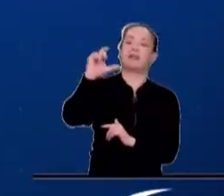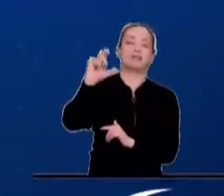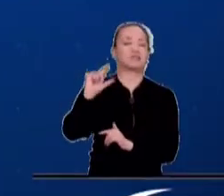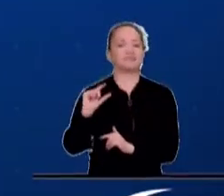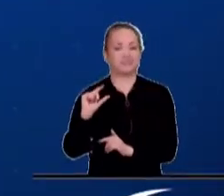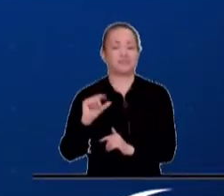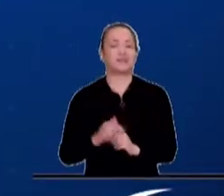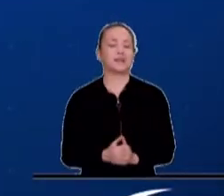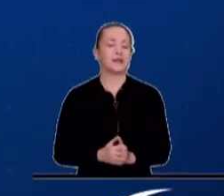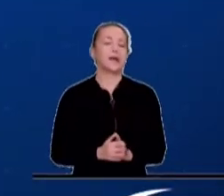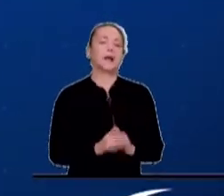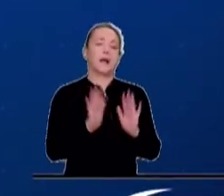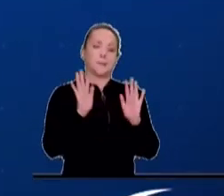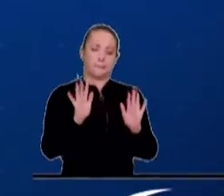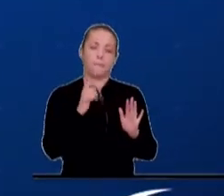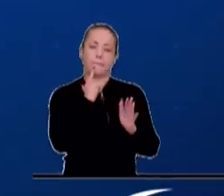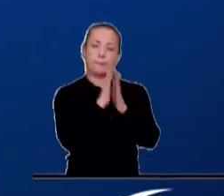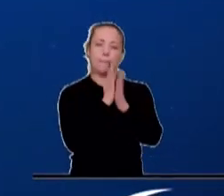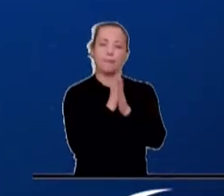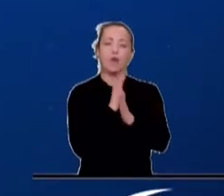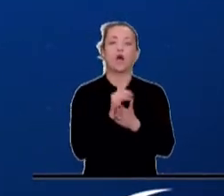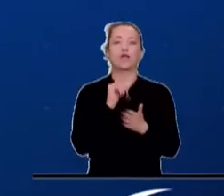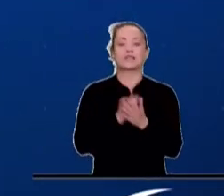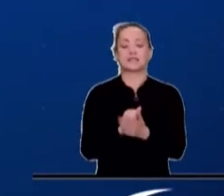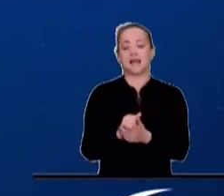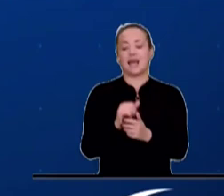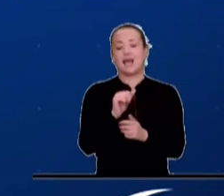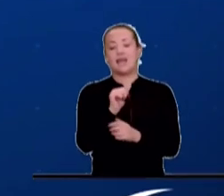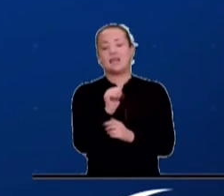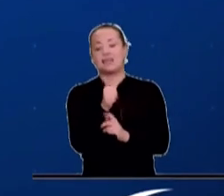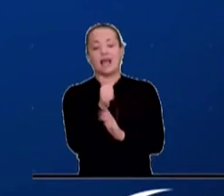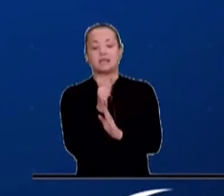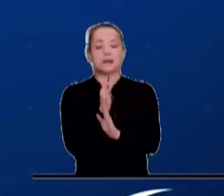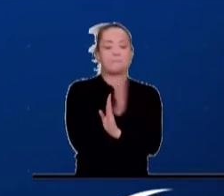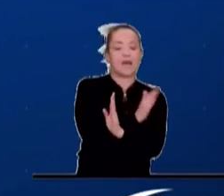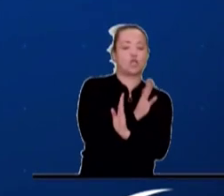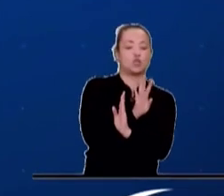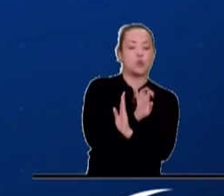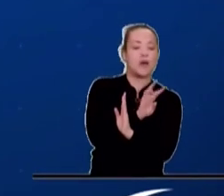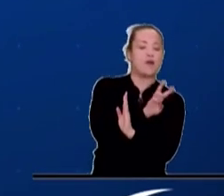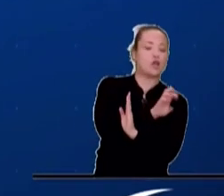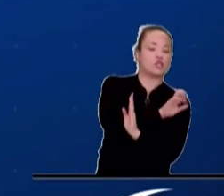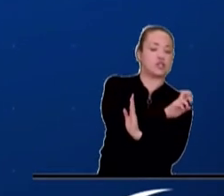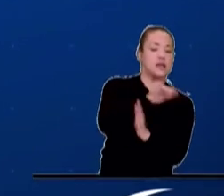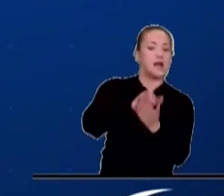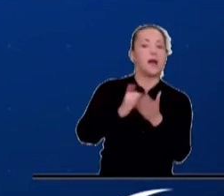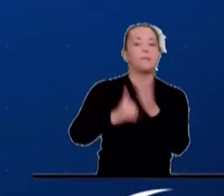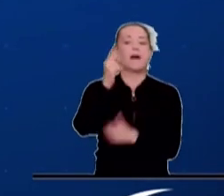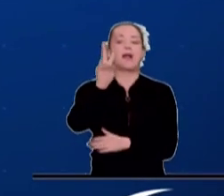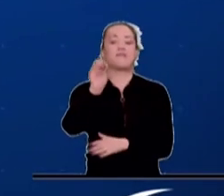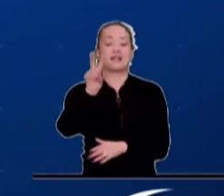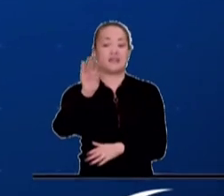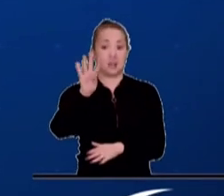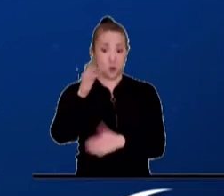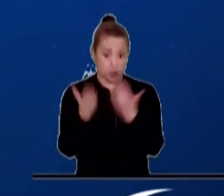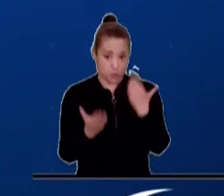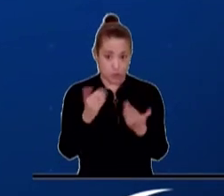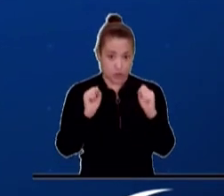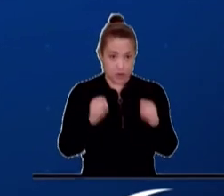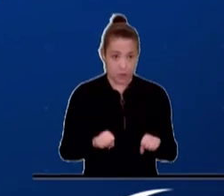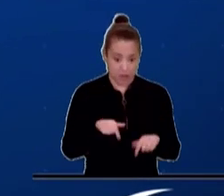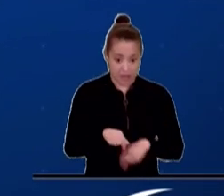Alejandra. Ahora, nos habla usted de ese solo dígito para principio del 2024. ¿Esa proyección la podríamos esperar incluso para finalizar este